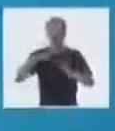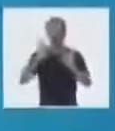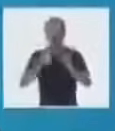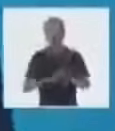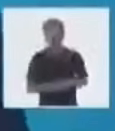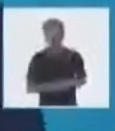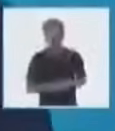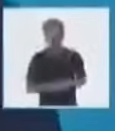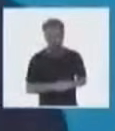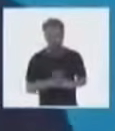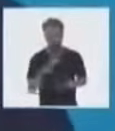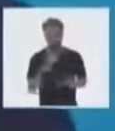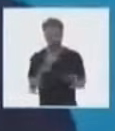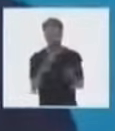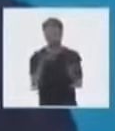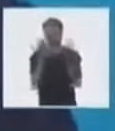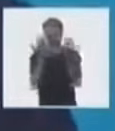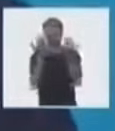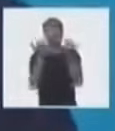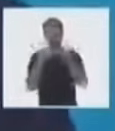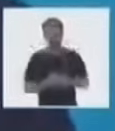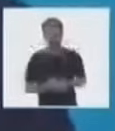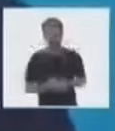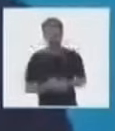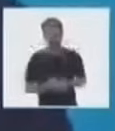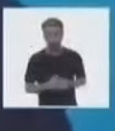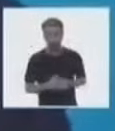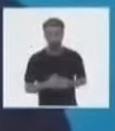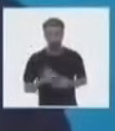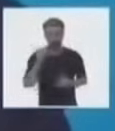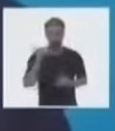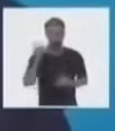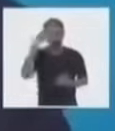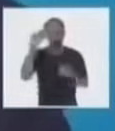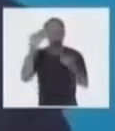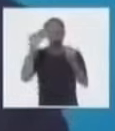vuelta. ¿Alguno de la izquierda esto lo puede ver como algo viable? Hoy veía